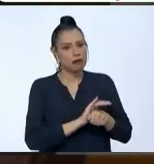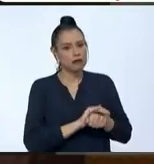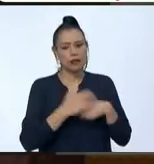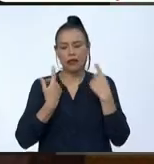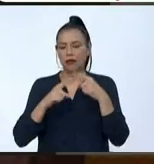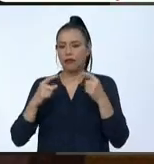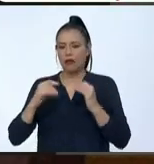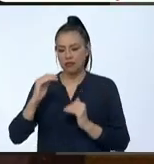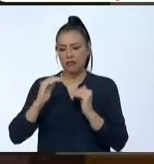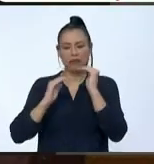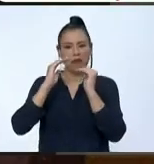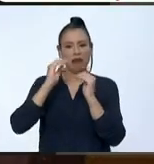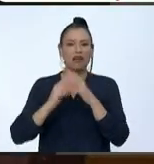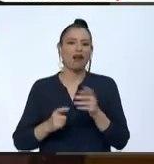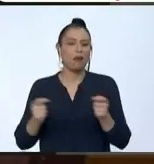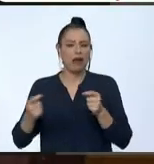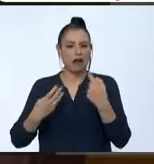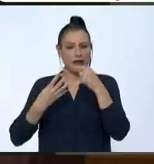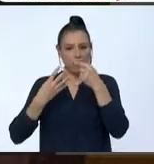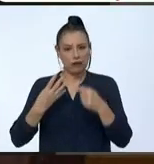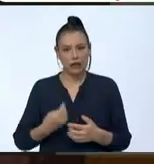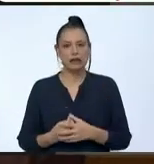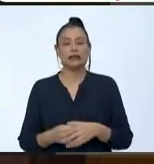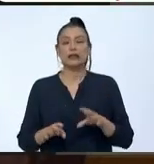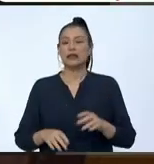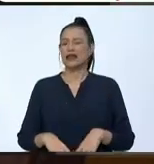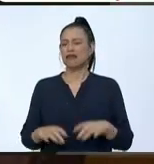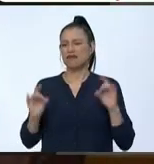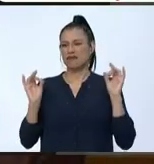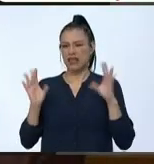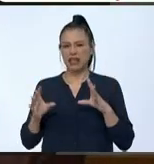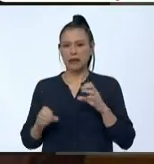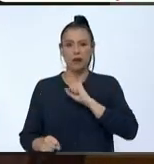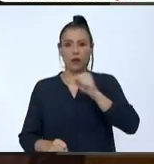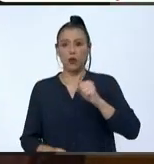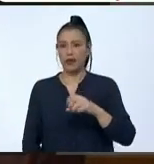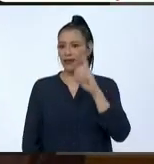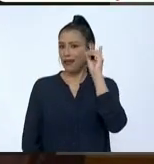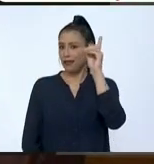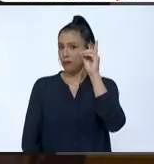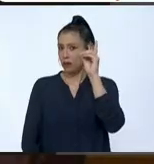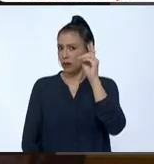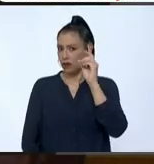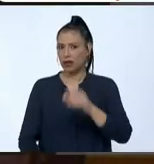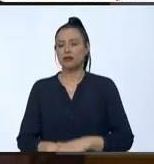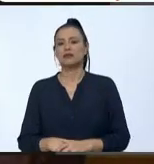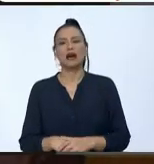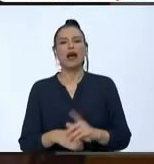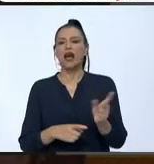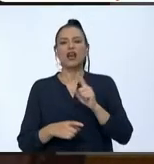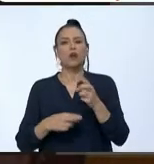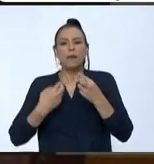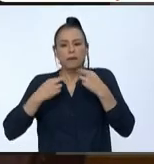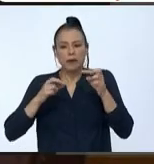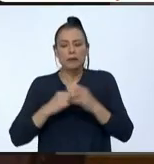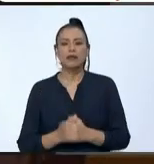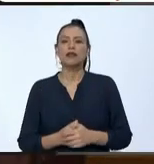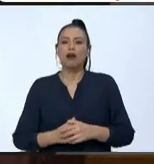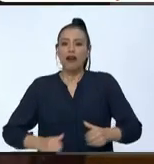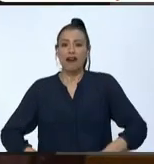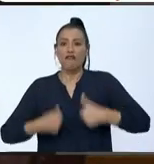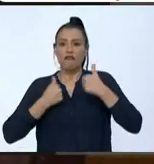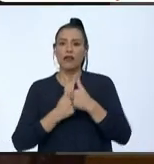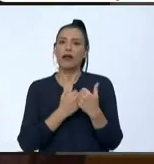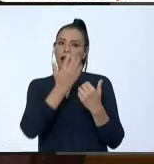diferentes niveles que han erosionado nuestra democracia y han truncado la vida y las esperanzas de